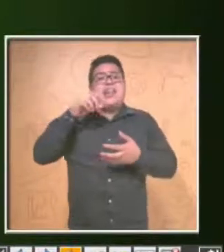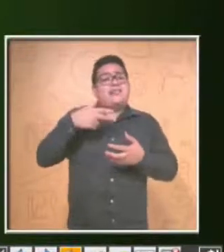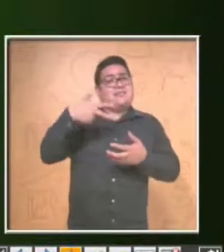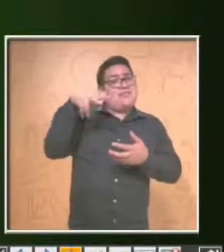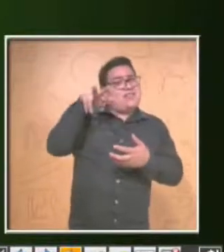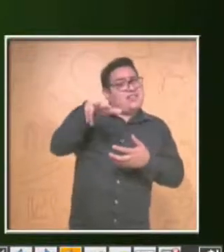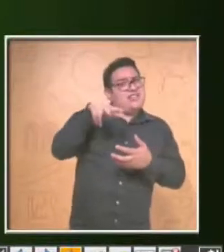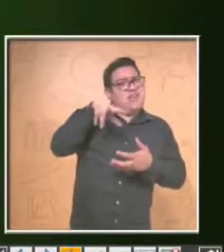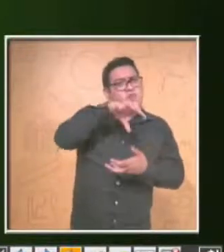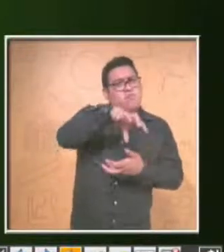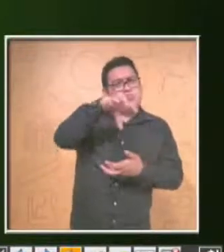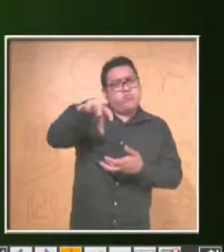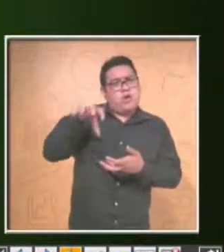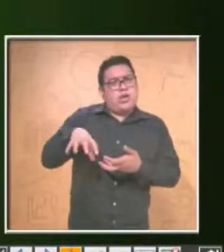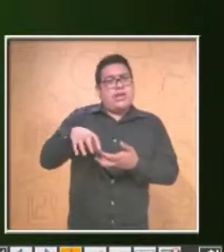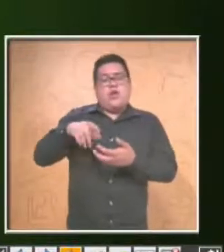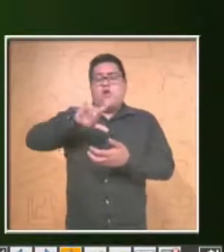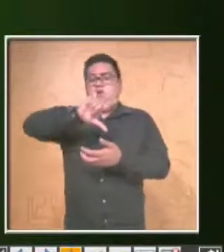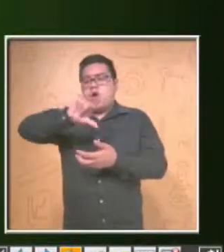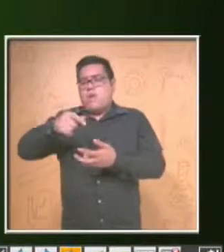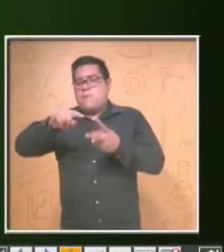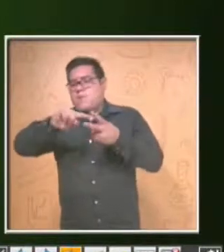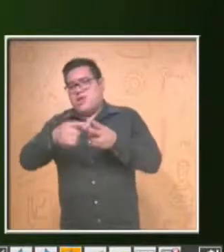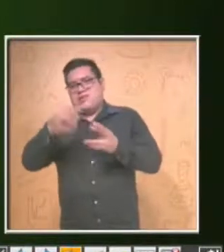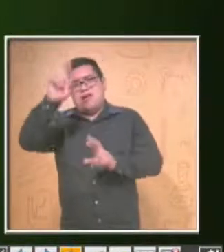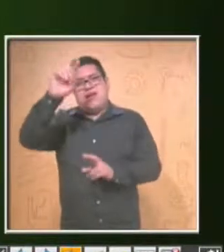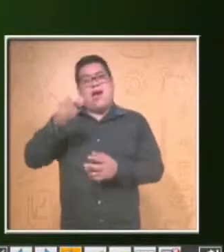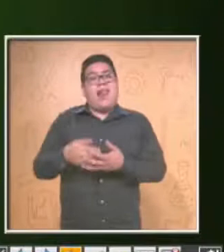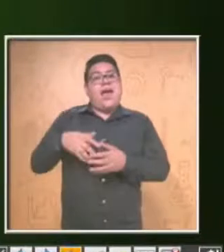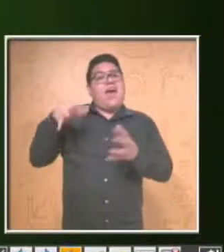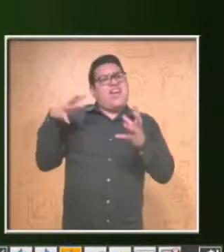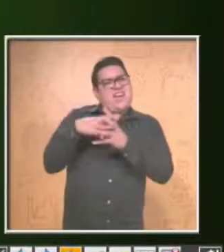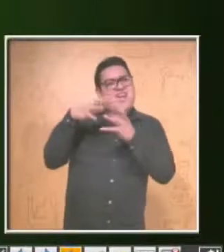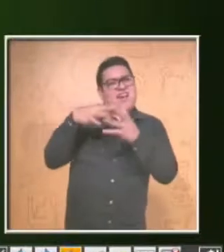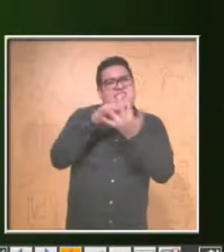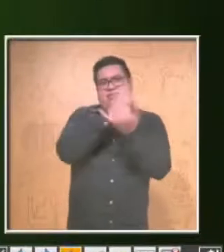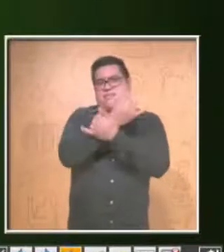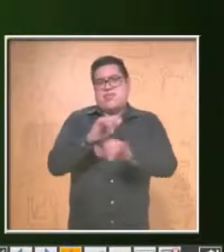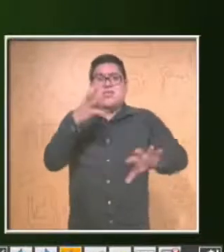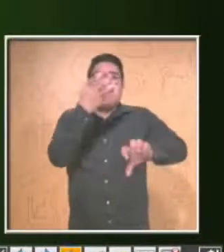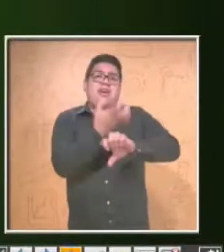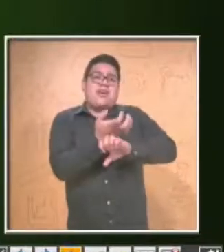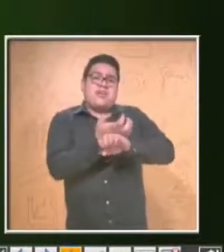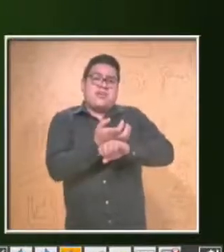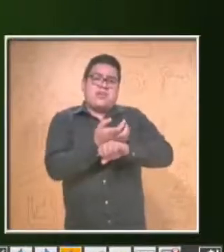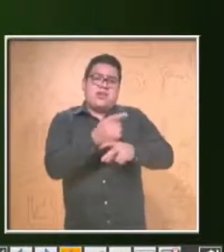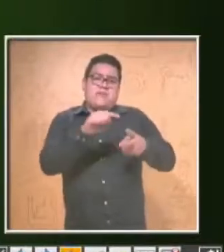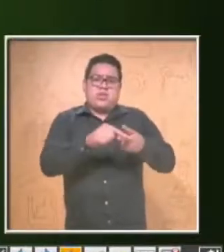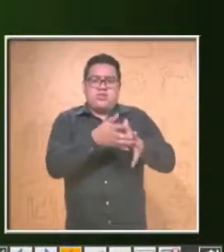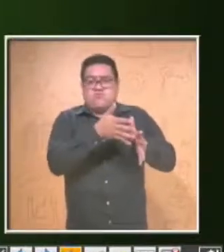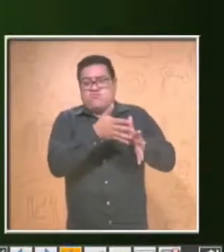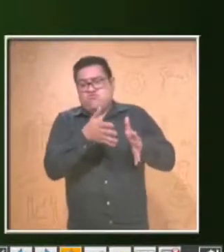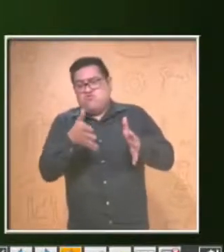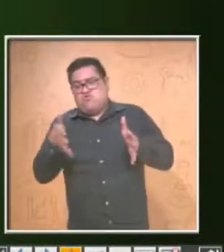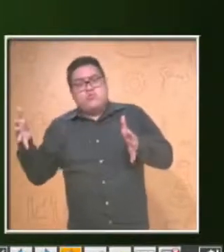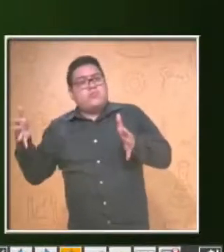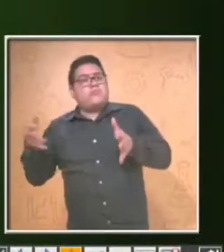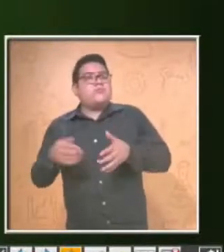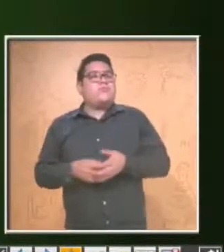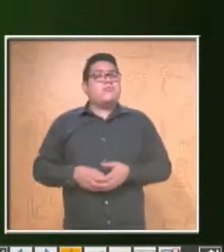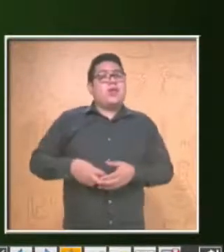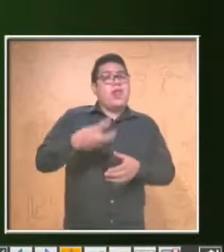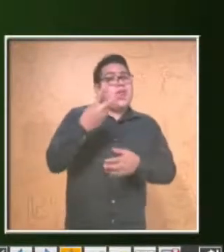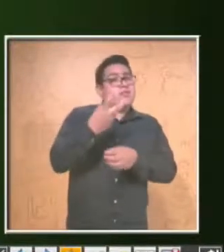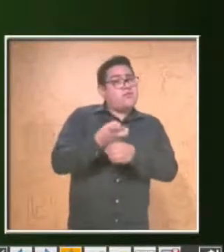la Guerra de Independencia de Estados Unidos, que logra su independencia a través de varios años. La segunda